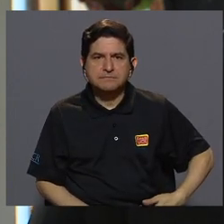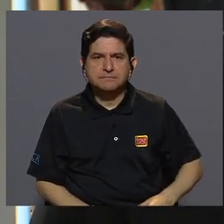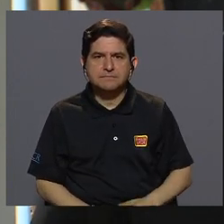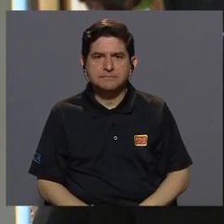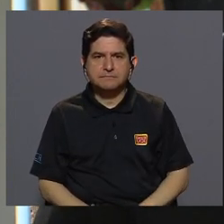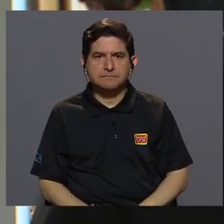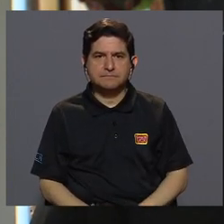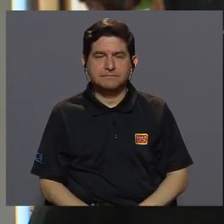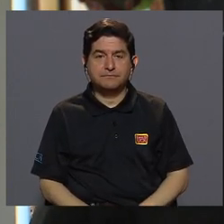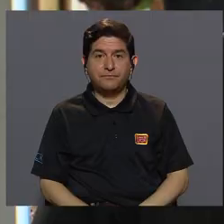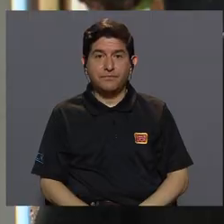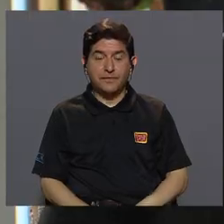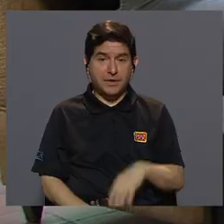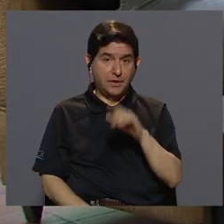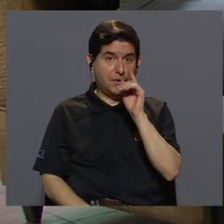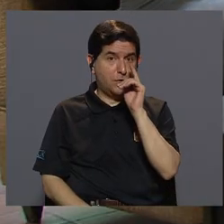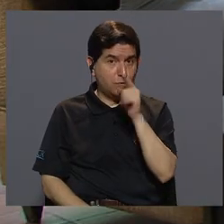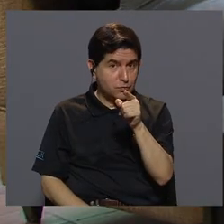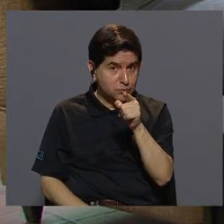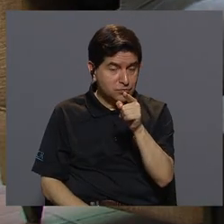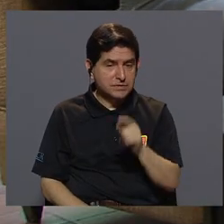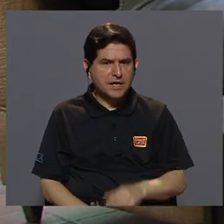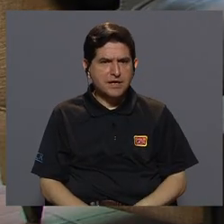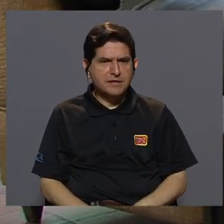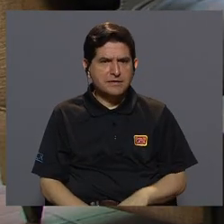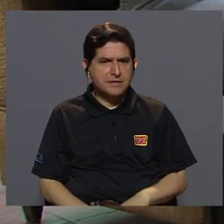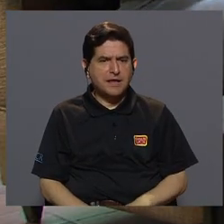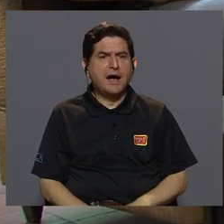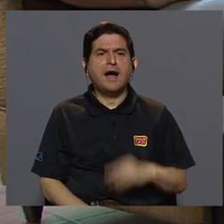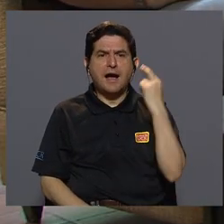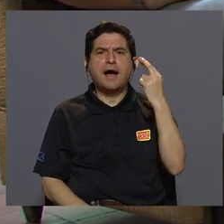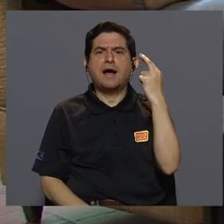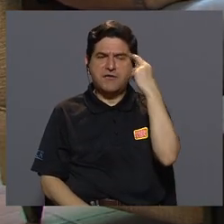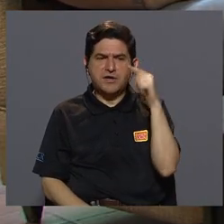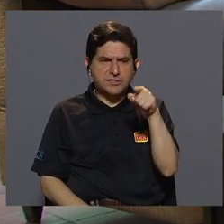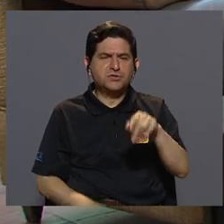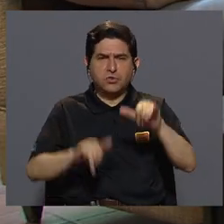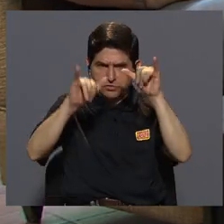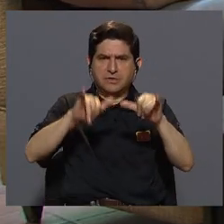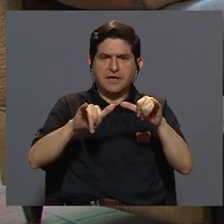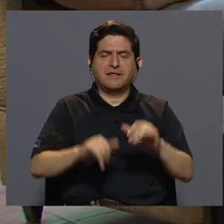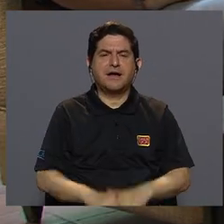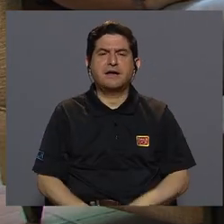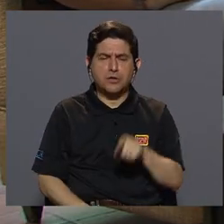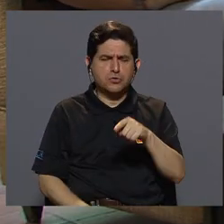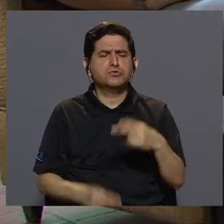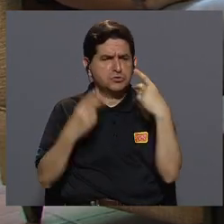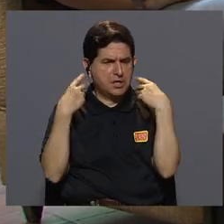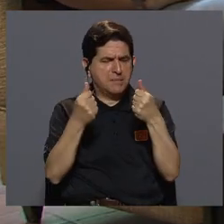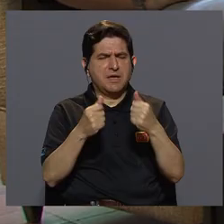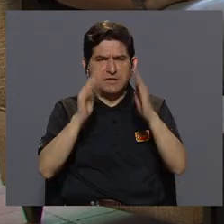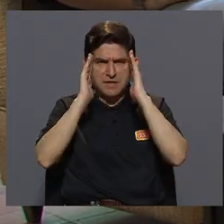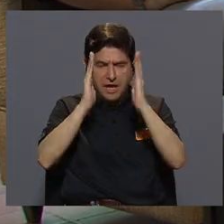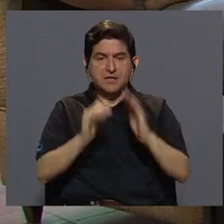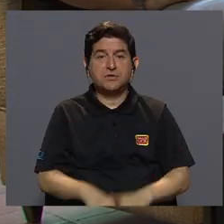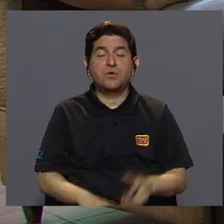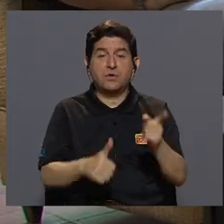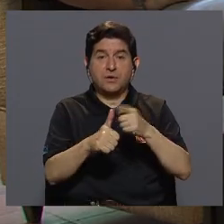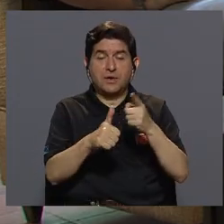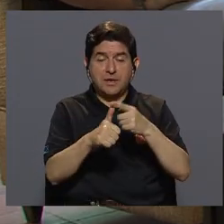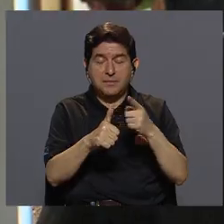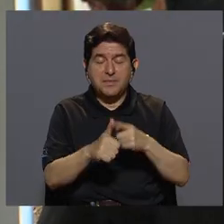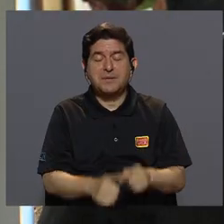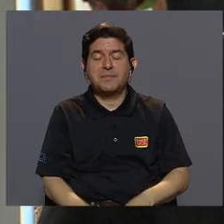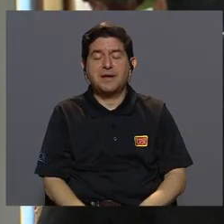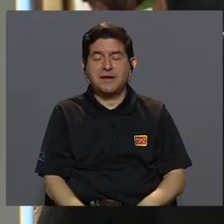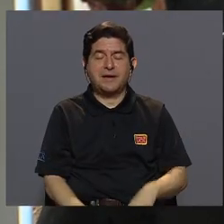Y usted, de algún modo, estaba ahí por ella. Y de inmediato usted salió, la atendió, y además se convierte en la primera